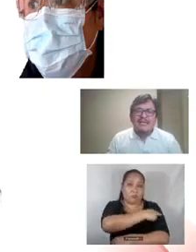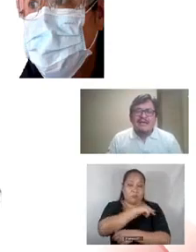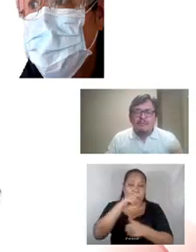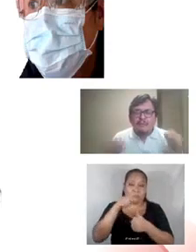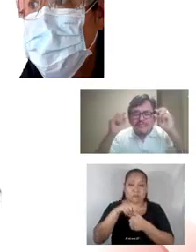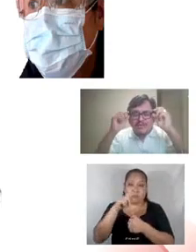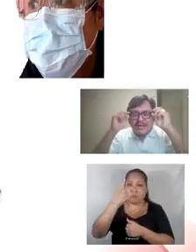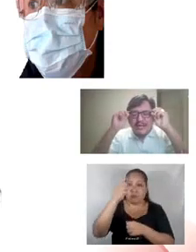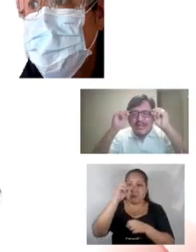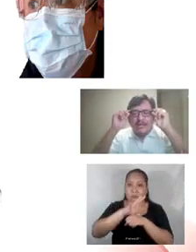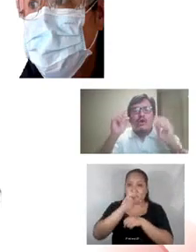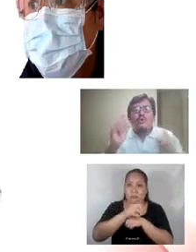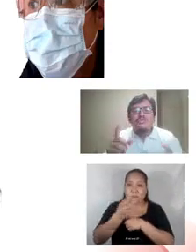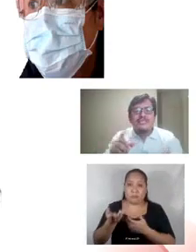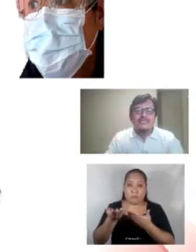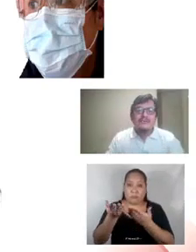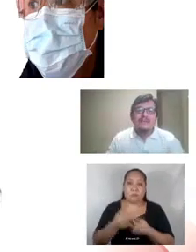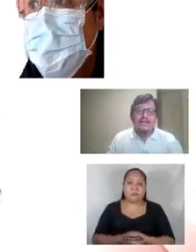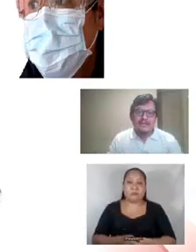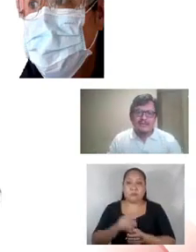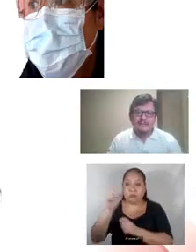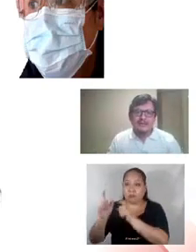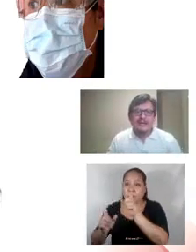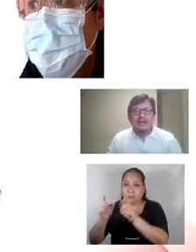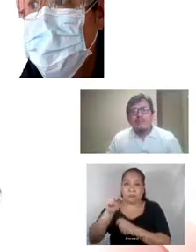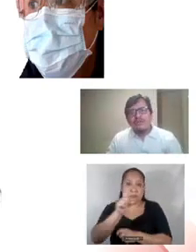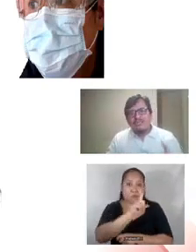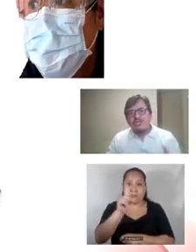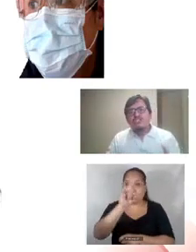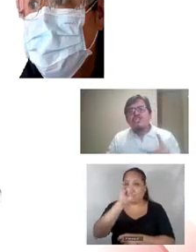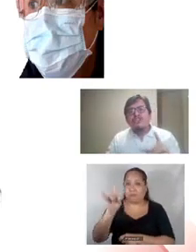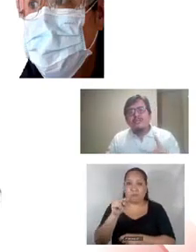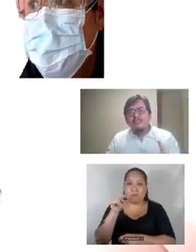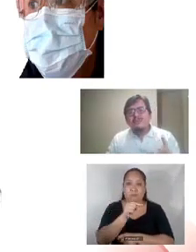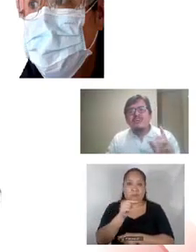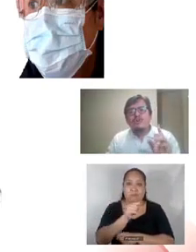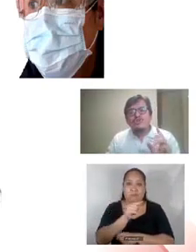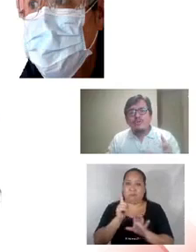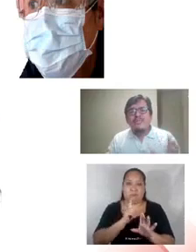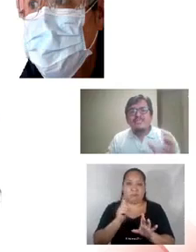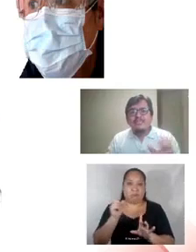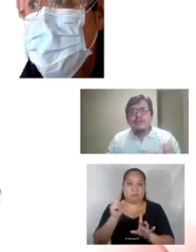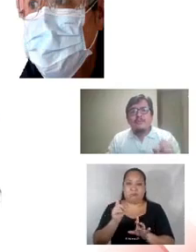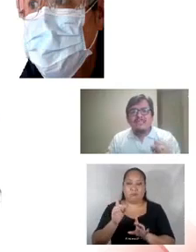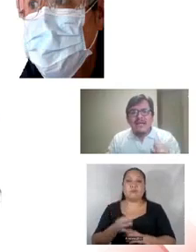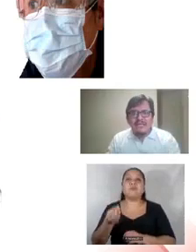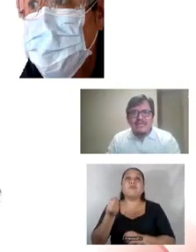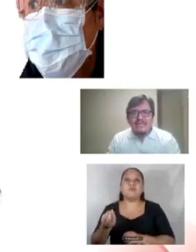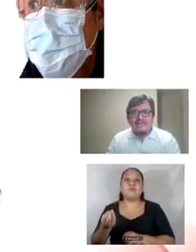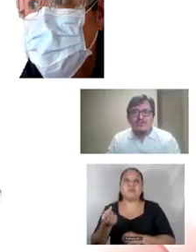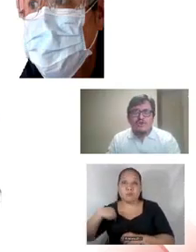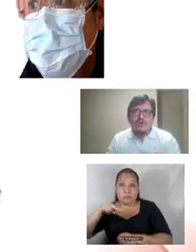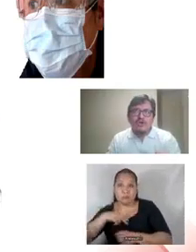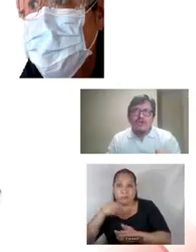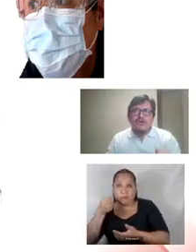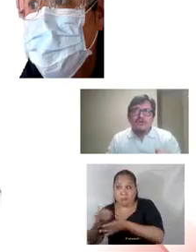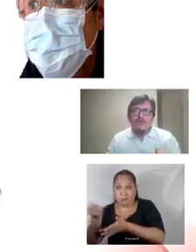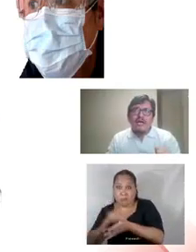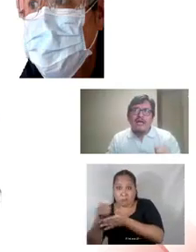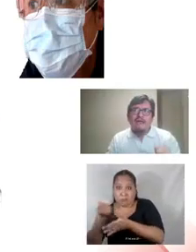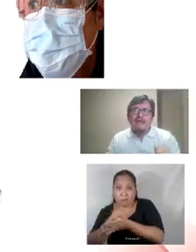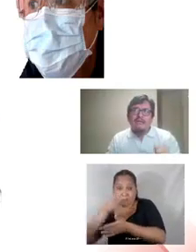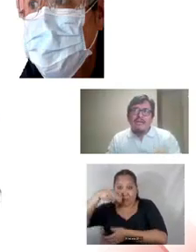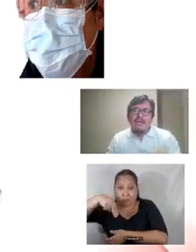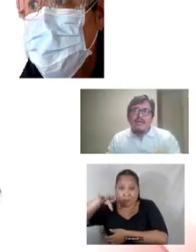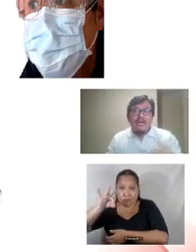primera recomendación que yo quisiera hacer es que la población en general no use esas mascarillas. Porque si nosotros empezamos a consumir ese tipo de mascarillas que son